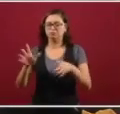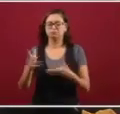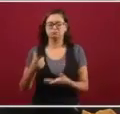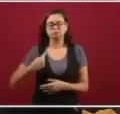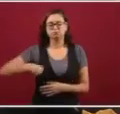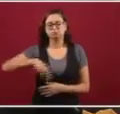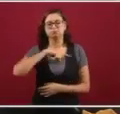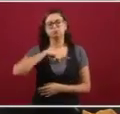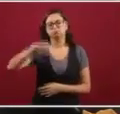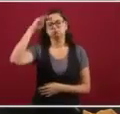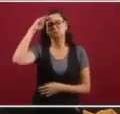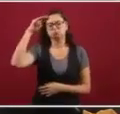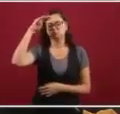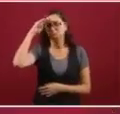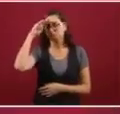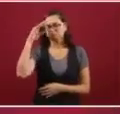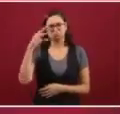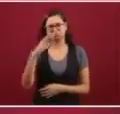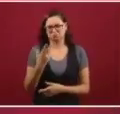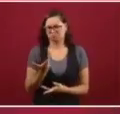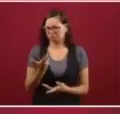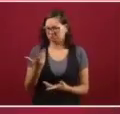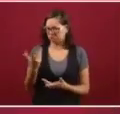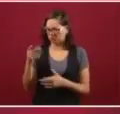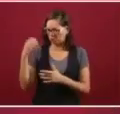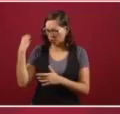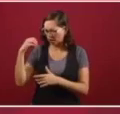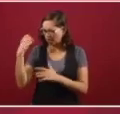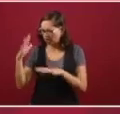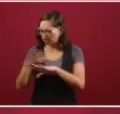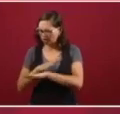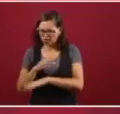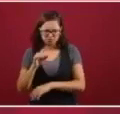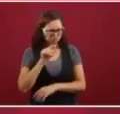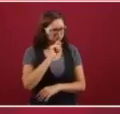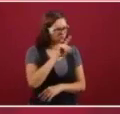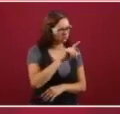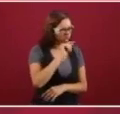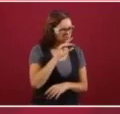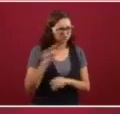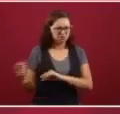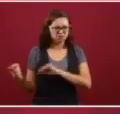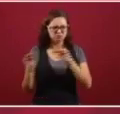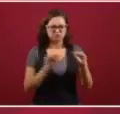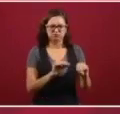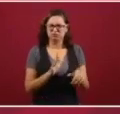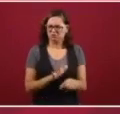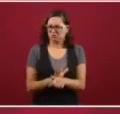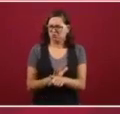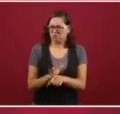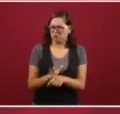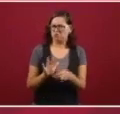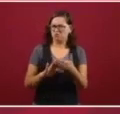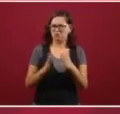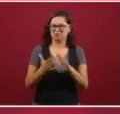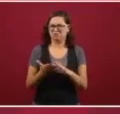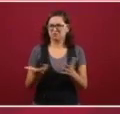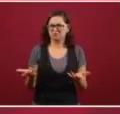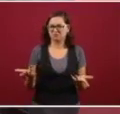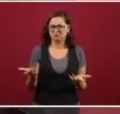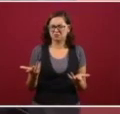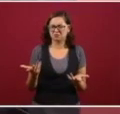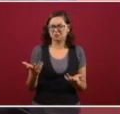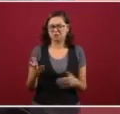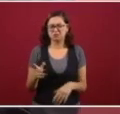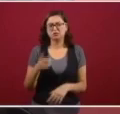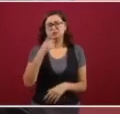consideramos que no era conveniente, que no era correcto, porque la persona había cometido ilícitos en